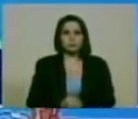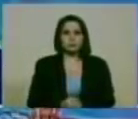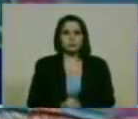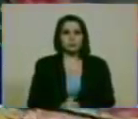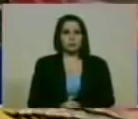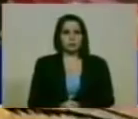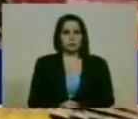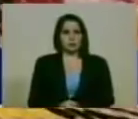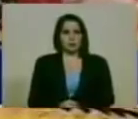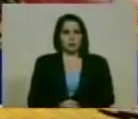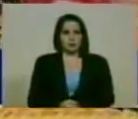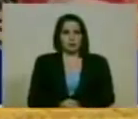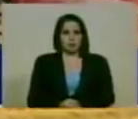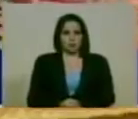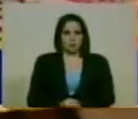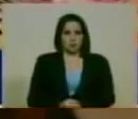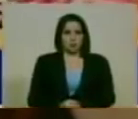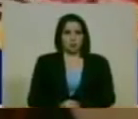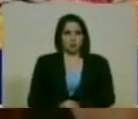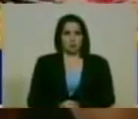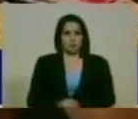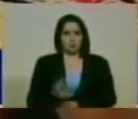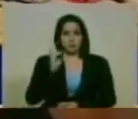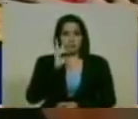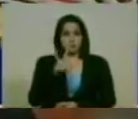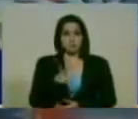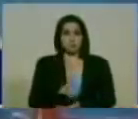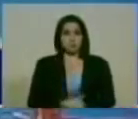Aquí está, miren. Aquí está.